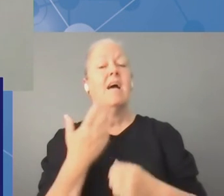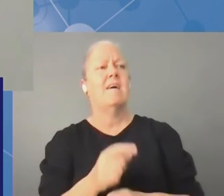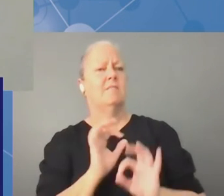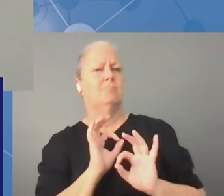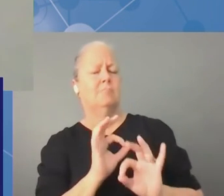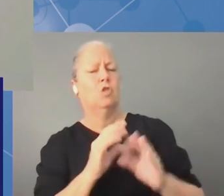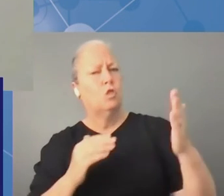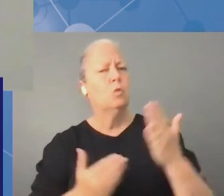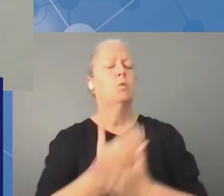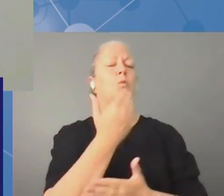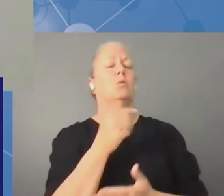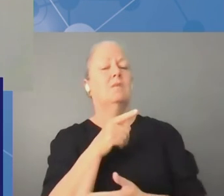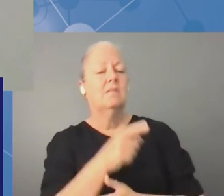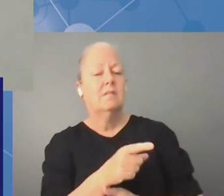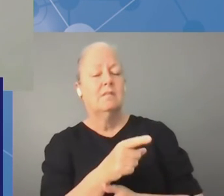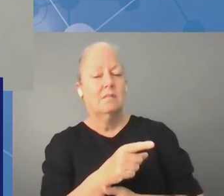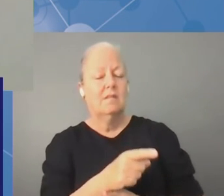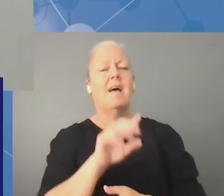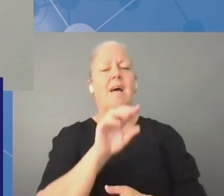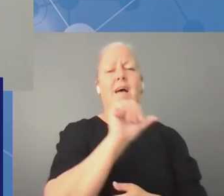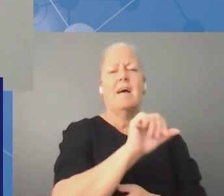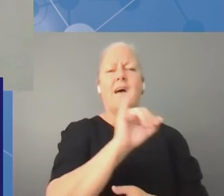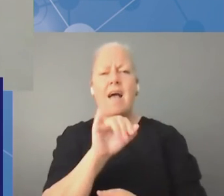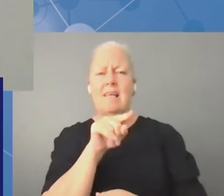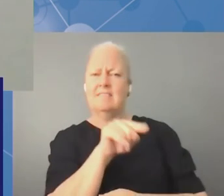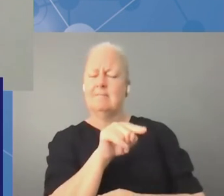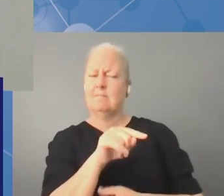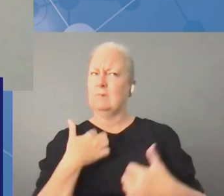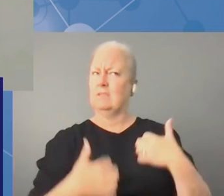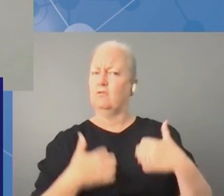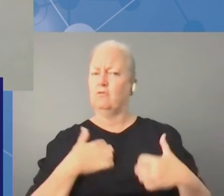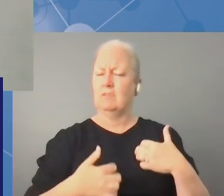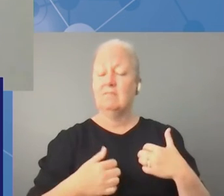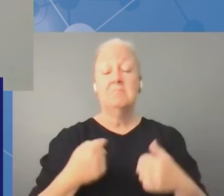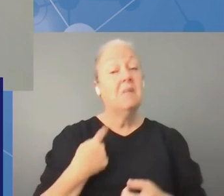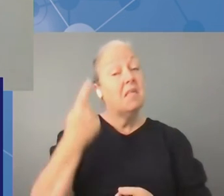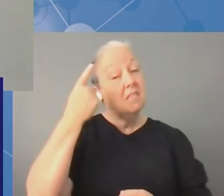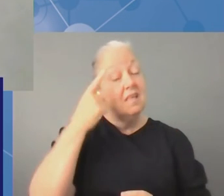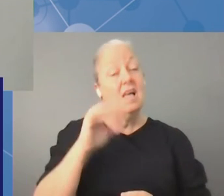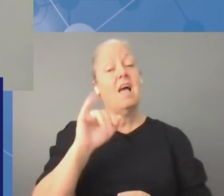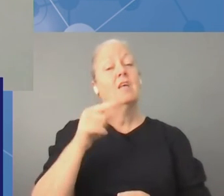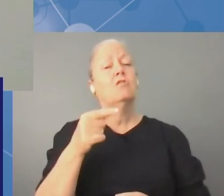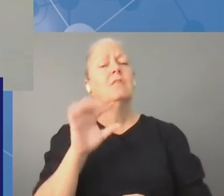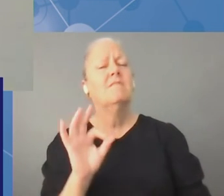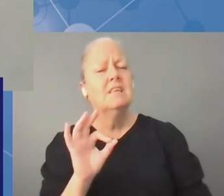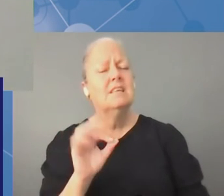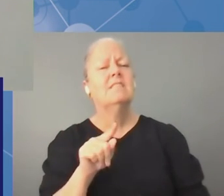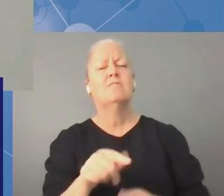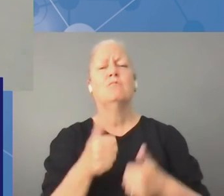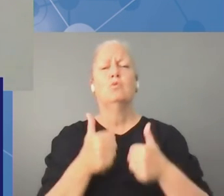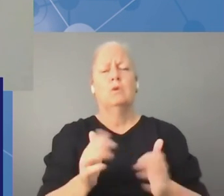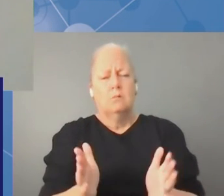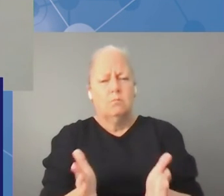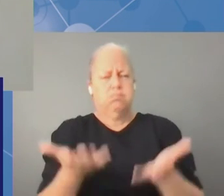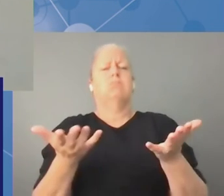que volvían porque tenían que ver con los derechos humanos, pero también ha habido temas completamente nuevos, originales, como el